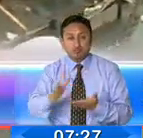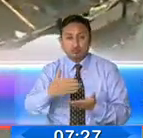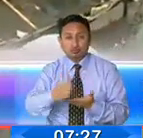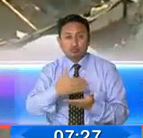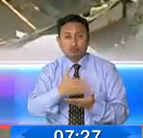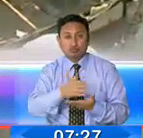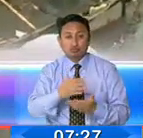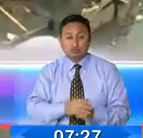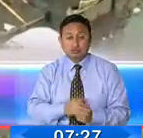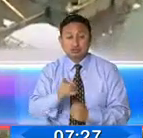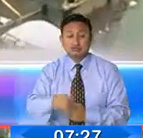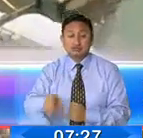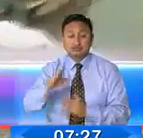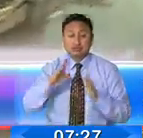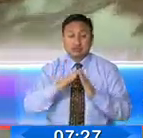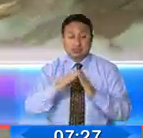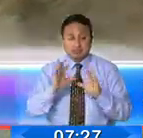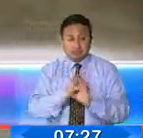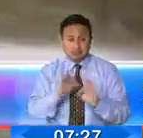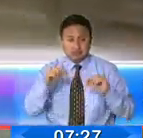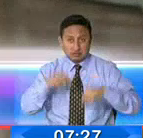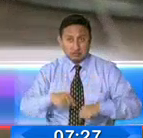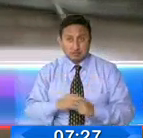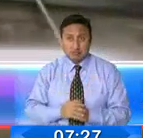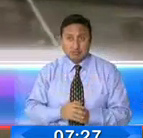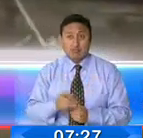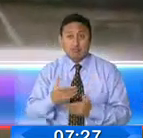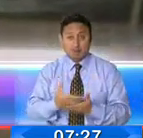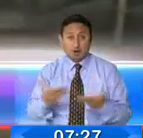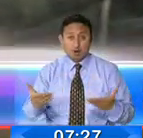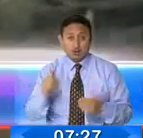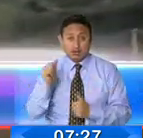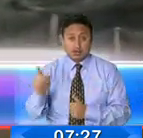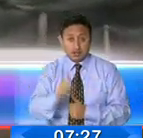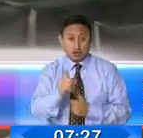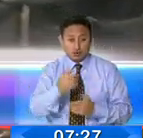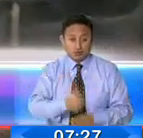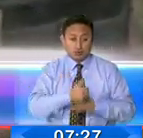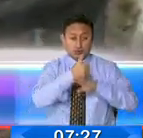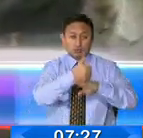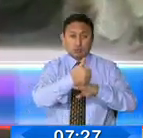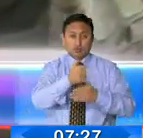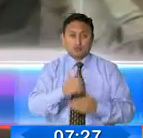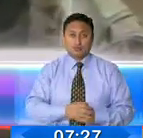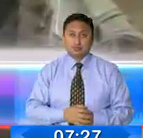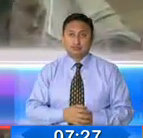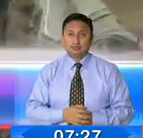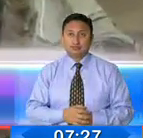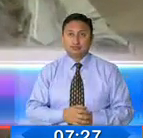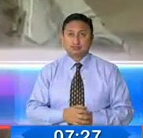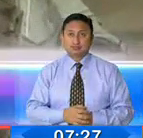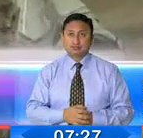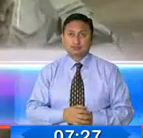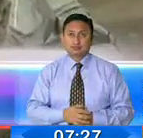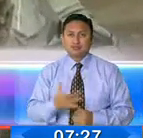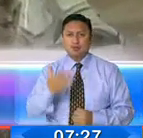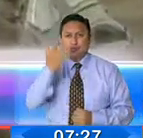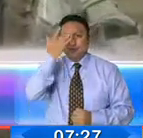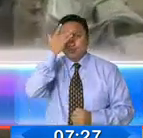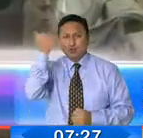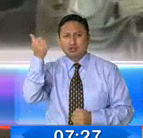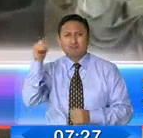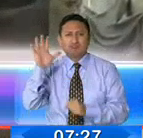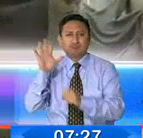que ha ingresado a las viviendas y, obviamente, poner a en recaudo los bienes que tiene cada uno de los ciudadanos. Señor comandante, ¿por qué se tapó el cauce del